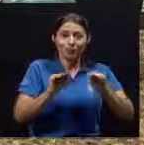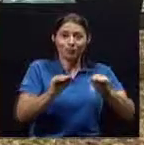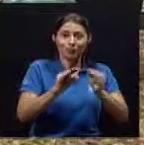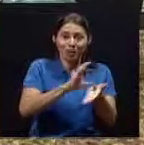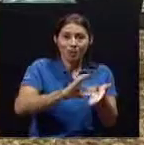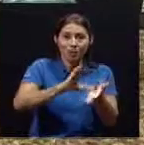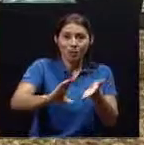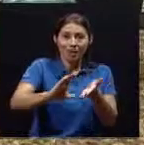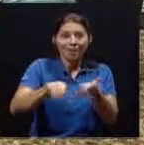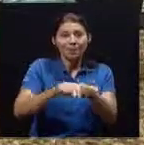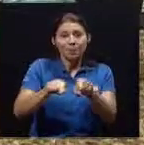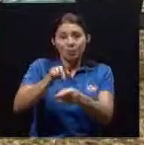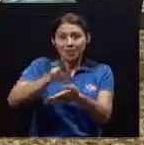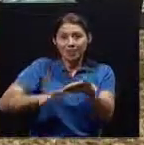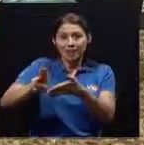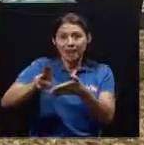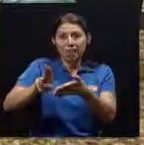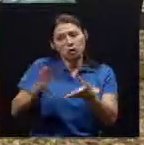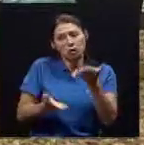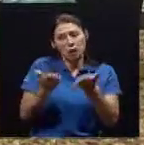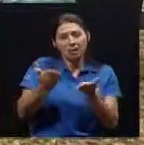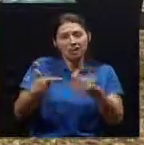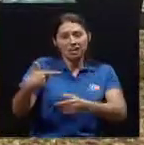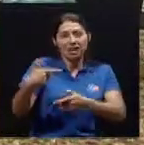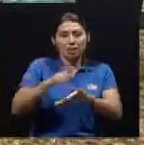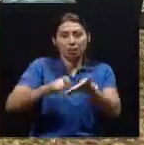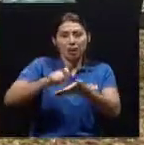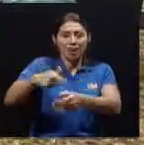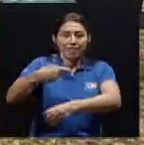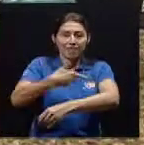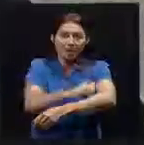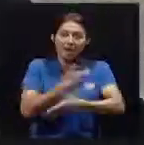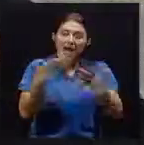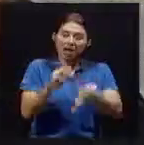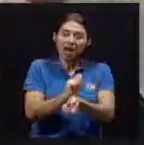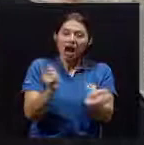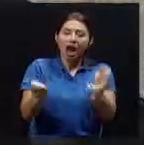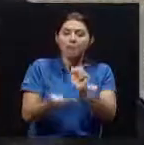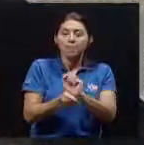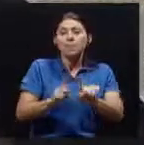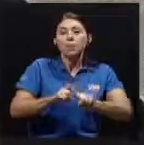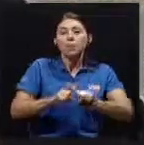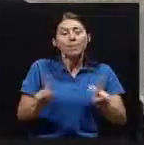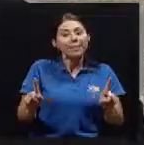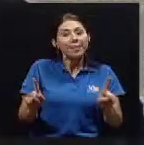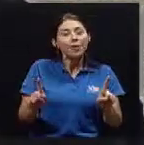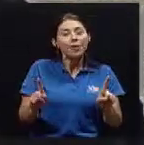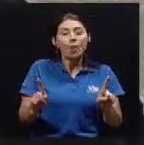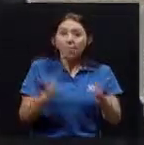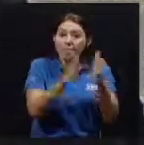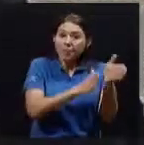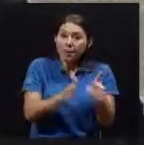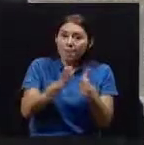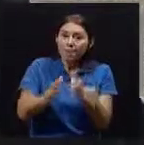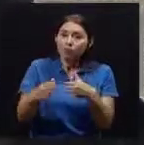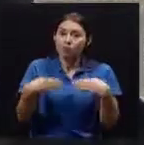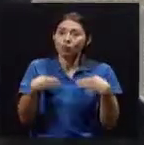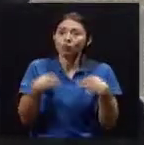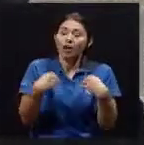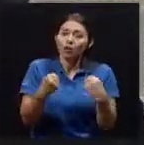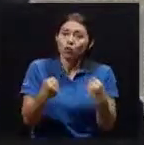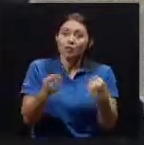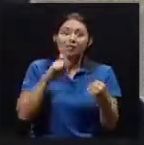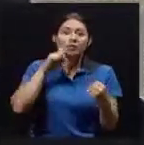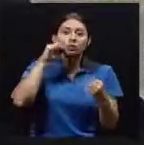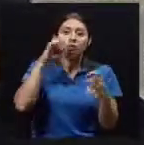currículos universitarios, tal vez la escuela de enfermería se ha hecho mucho cambio en ese sentido, ¿eh? Pero en general encontramos que la preparación en salud